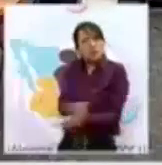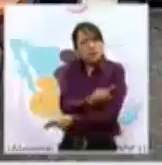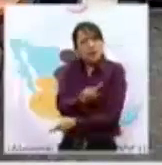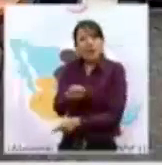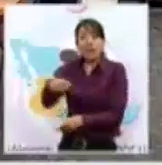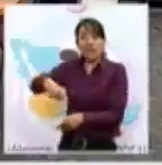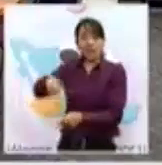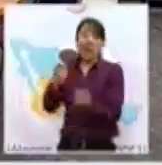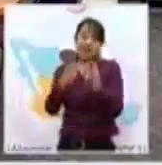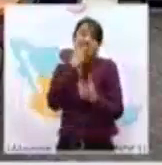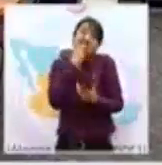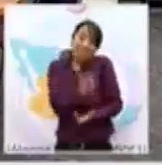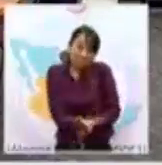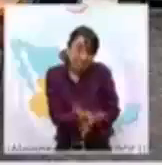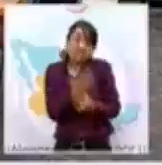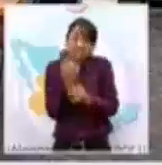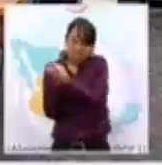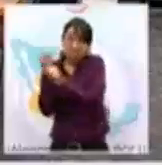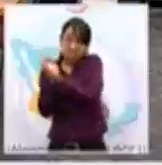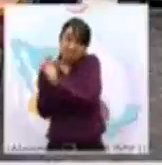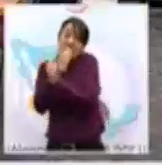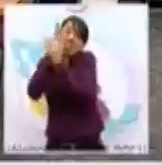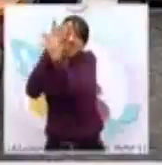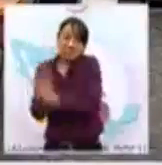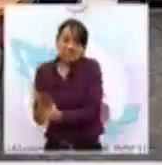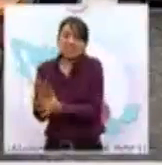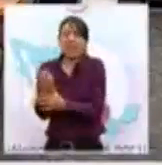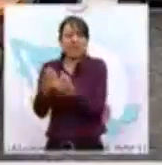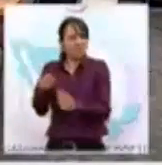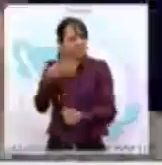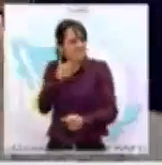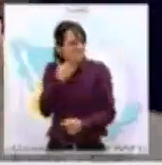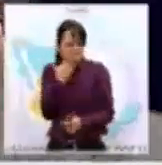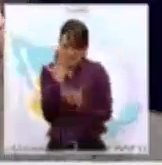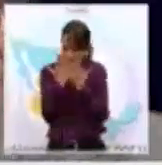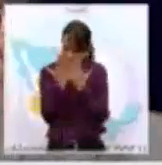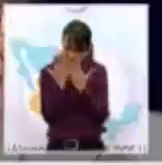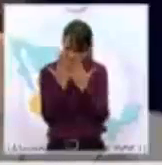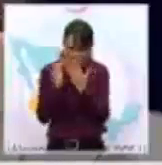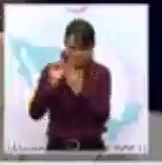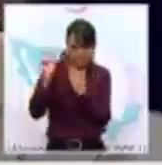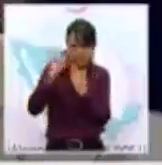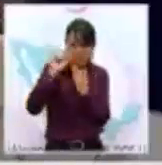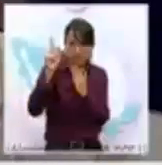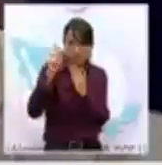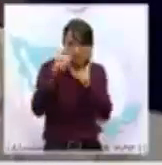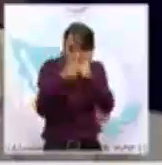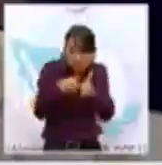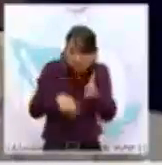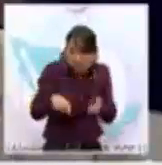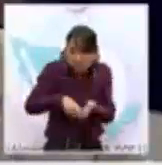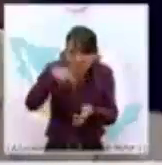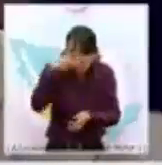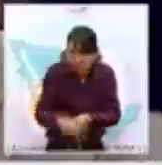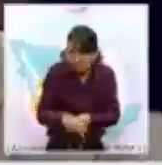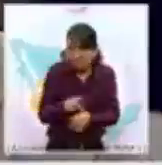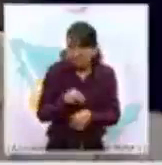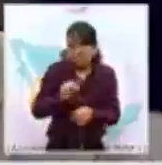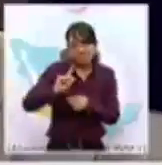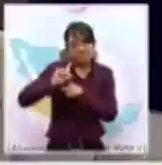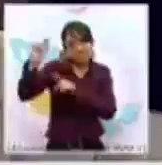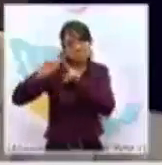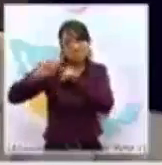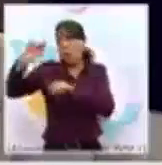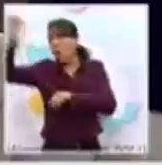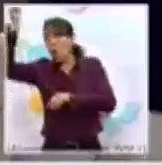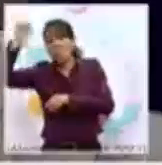Estados Unidos, no los que se quedaban, digamos, en estos grupos de control nacionales. Entonces, en este rediseño estamos